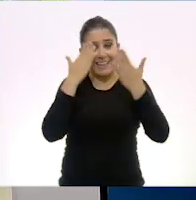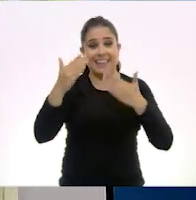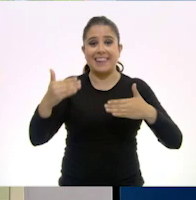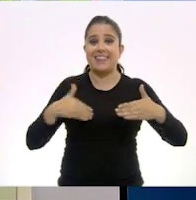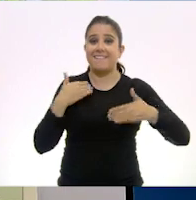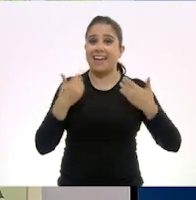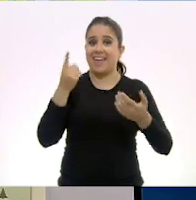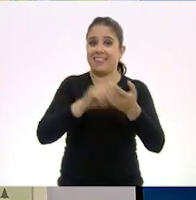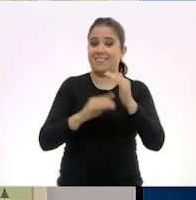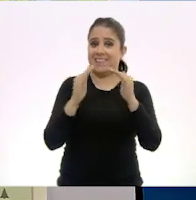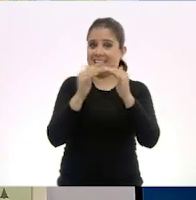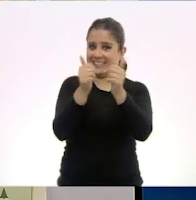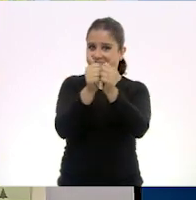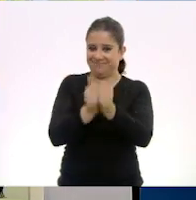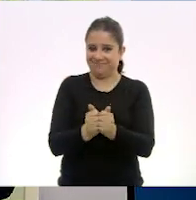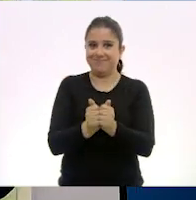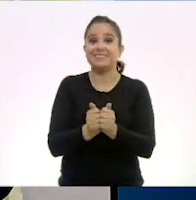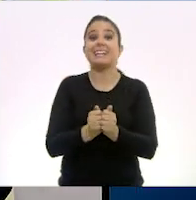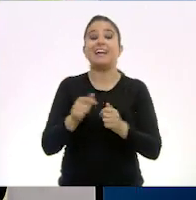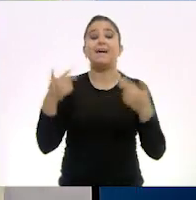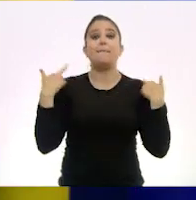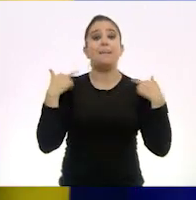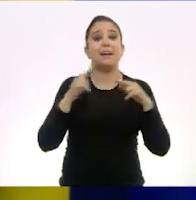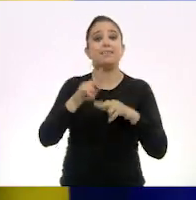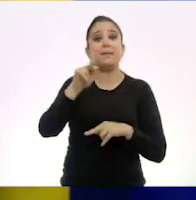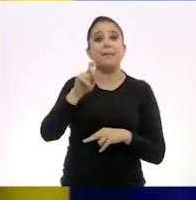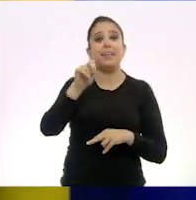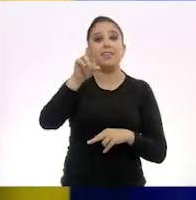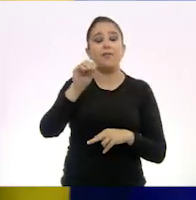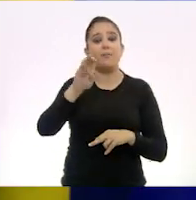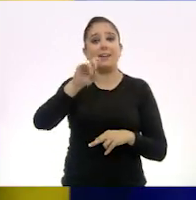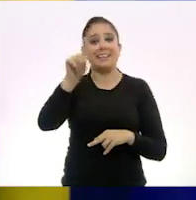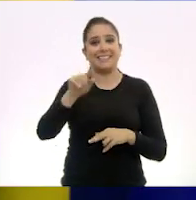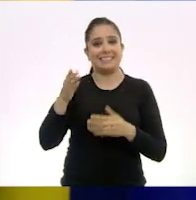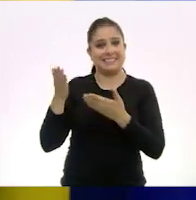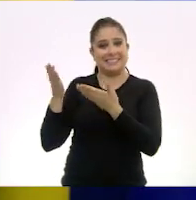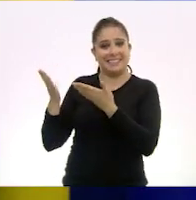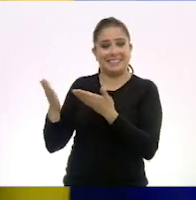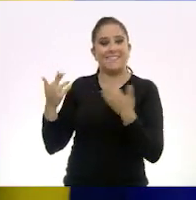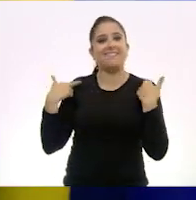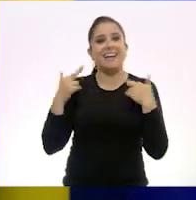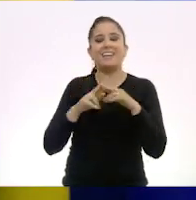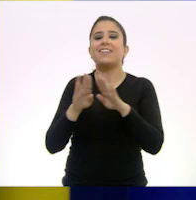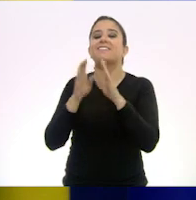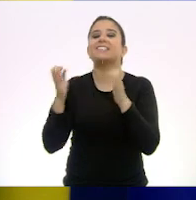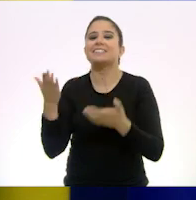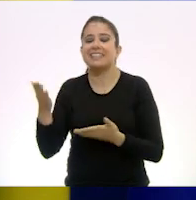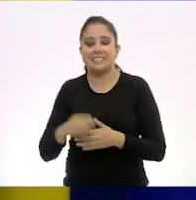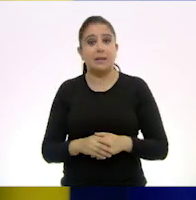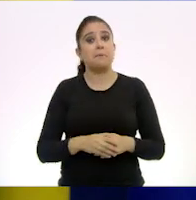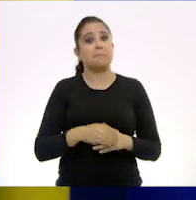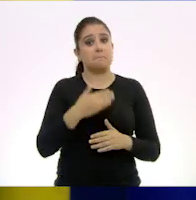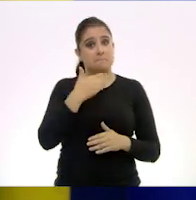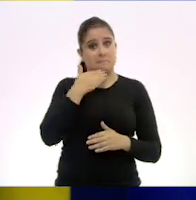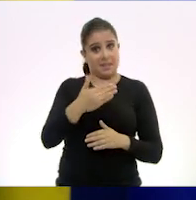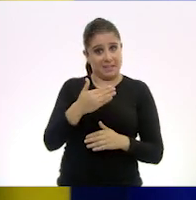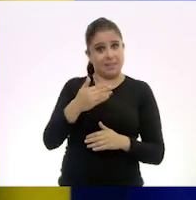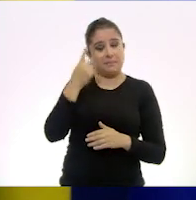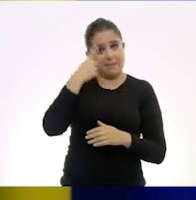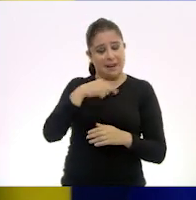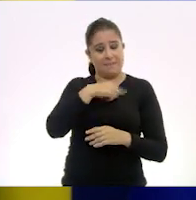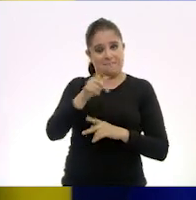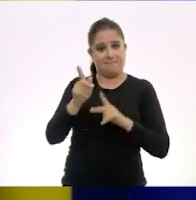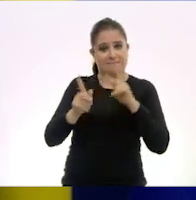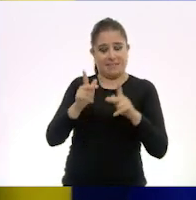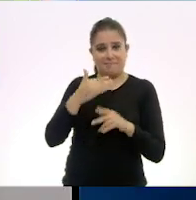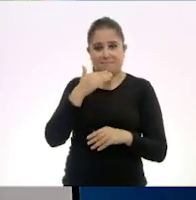desde nuestros hogares. Y hoy para esto está el maestro Pedro Benítez con nosotros. Maestro, ¿cómo le va? Muy bien, Aníbal, estamos aquí para aprender.